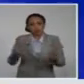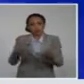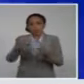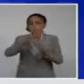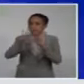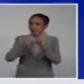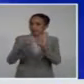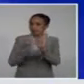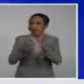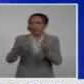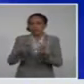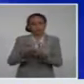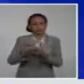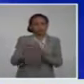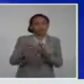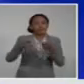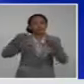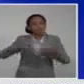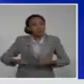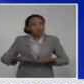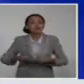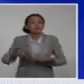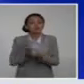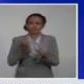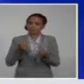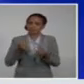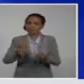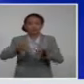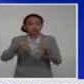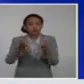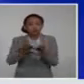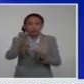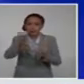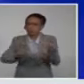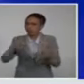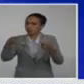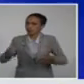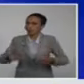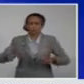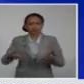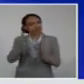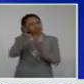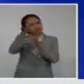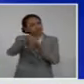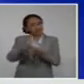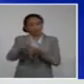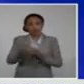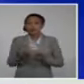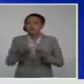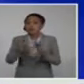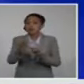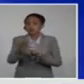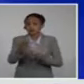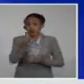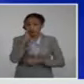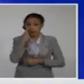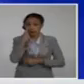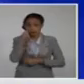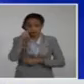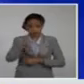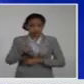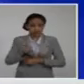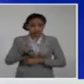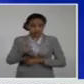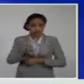sentido de lo que tenemos que cumplir todas las personas. Las noticias, como vamos a ver al final, que dio el